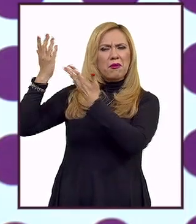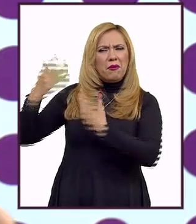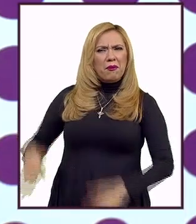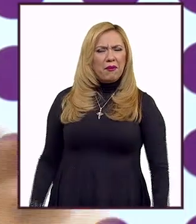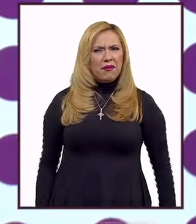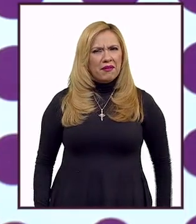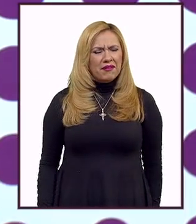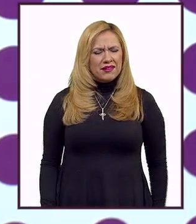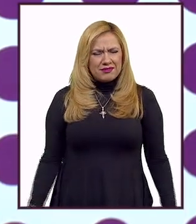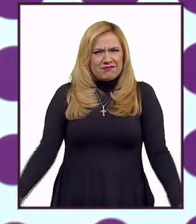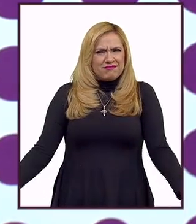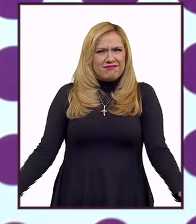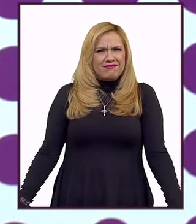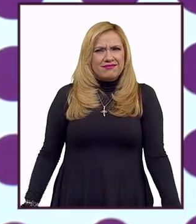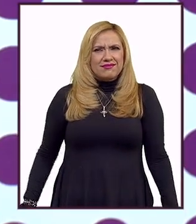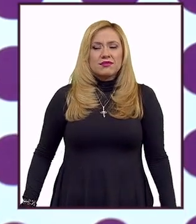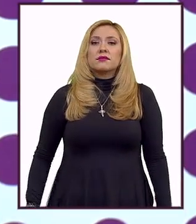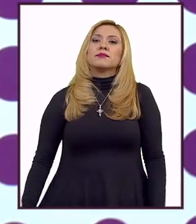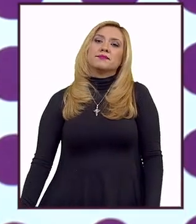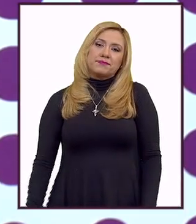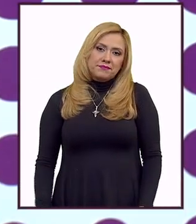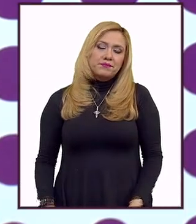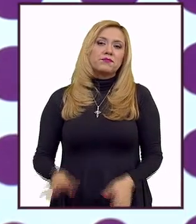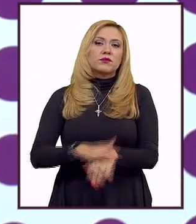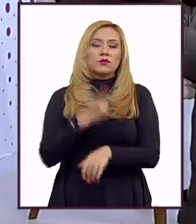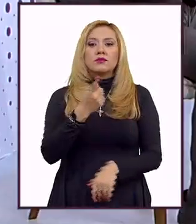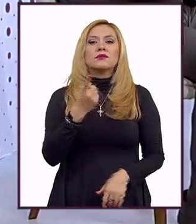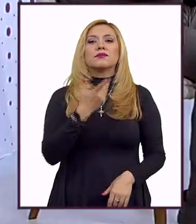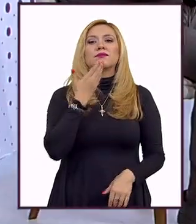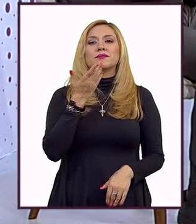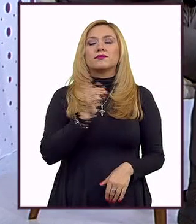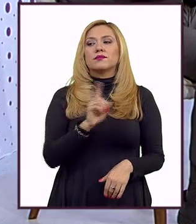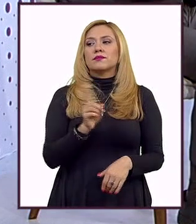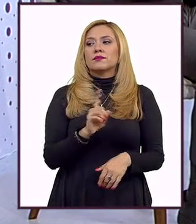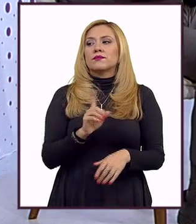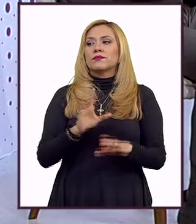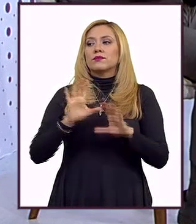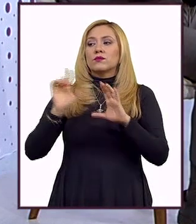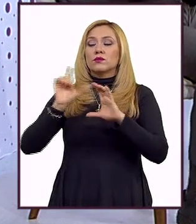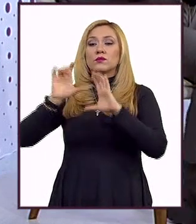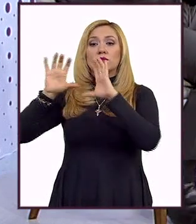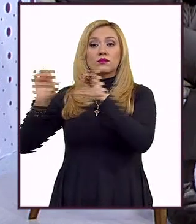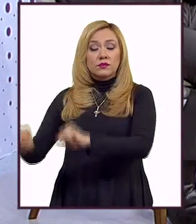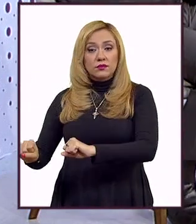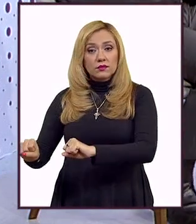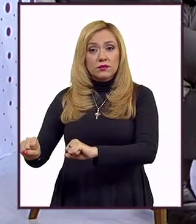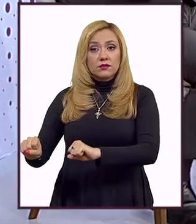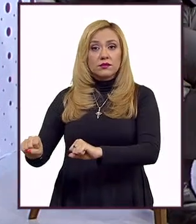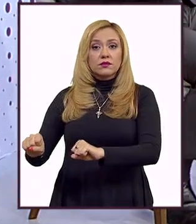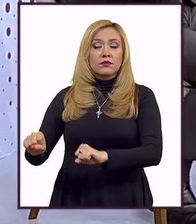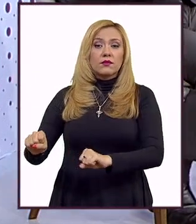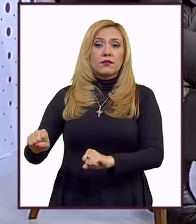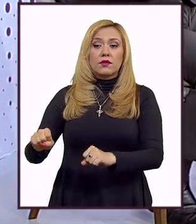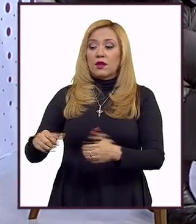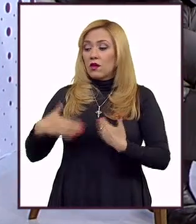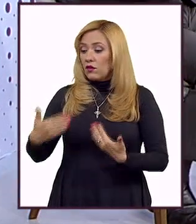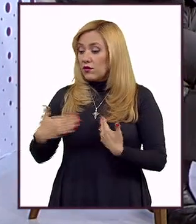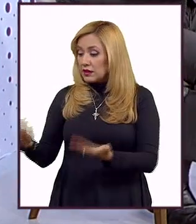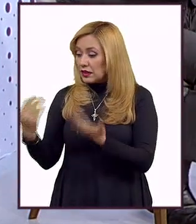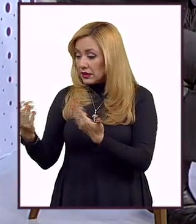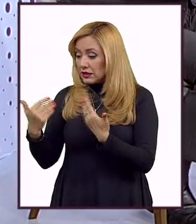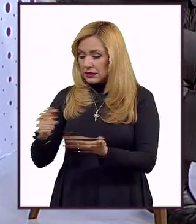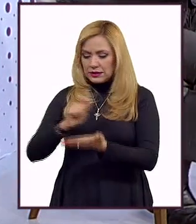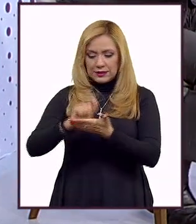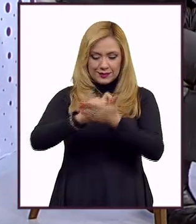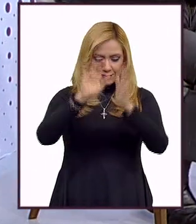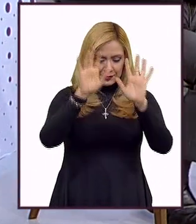caso. Y como eso hay muchos casos, en términos de que efectivamente en los primeros momentos de la detención, cuando se obtenía la confesión por escrito,